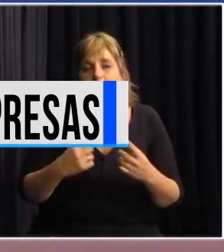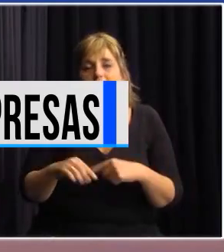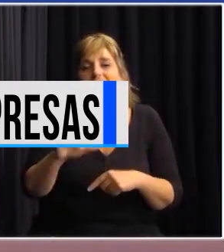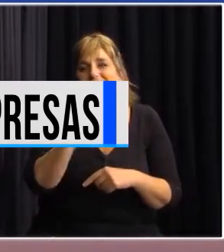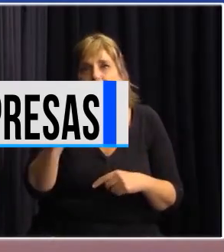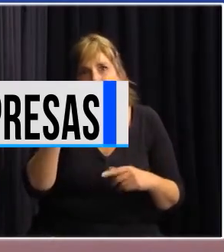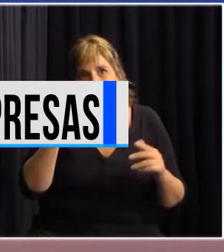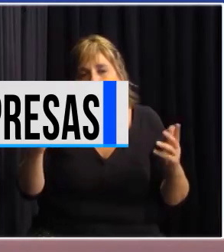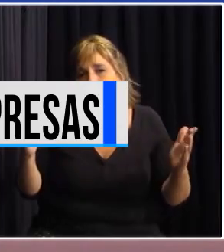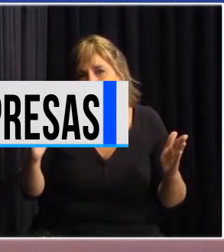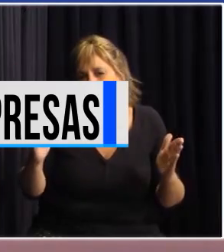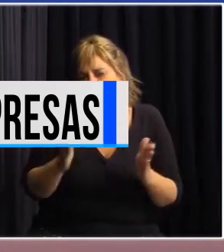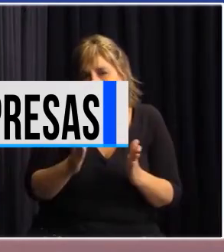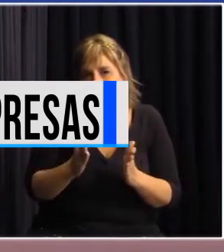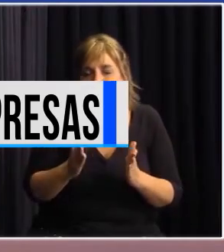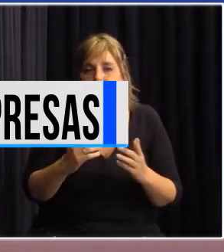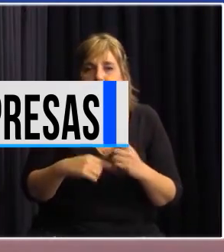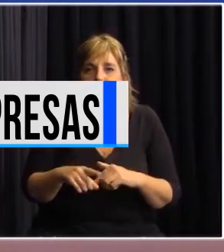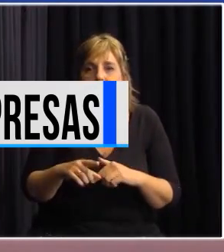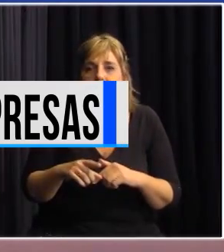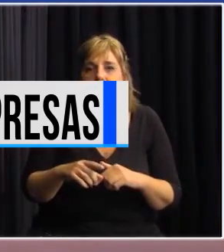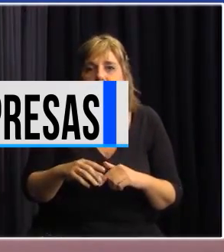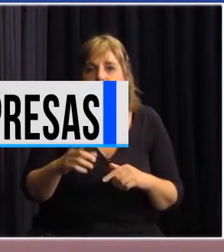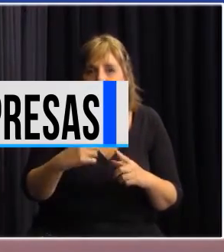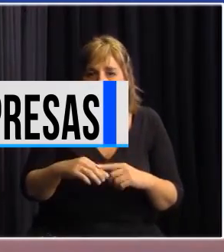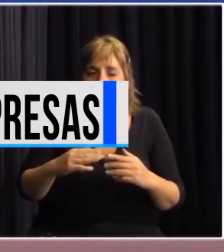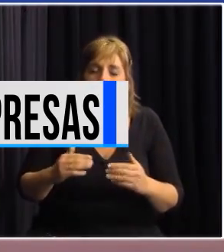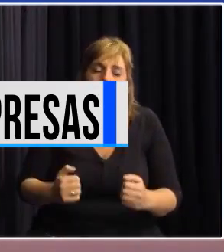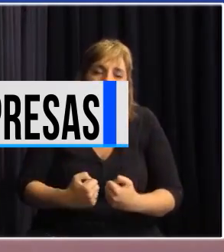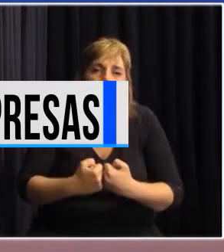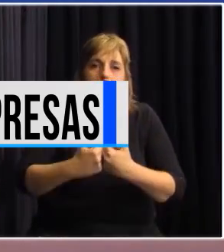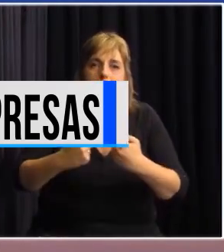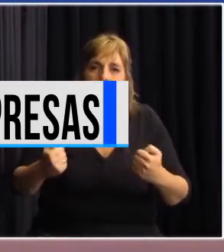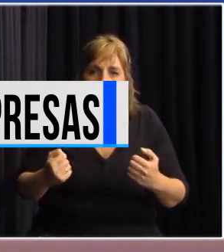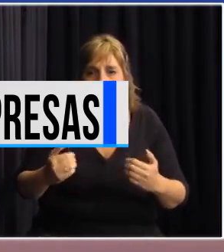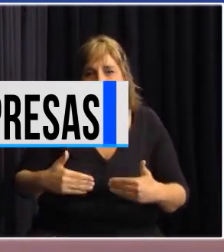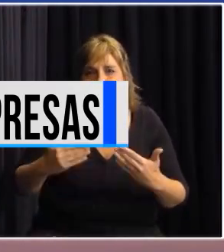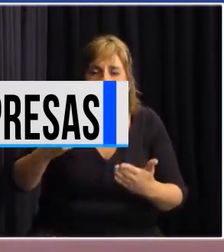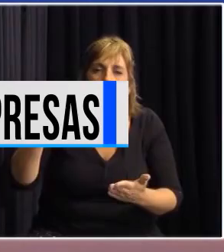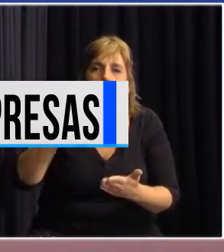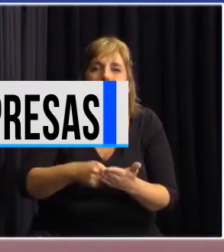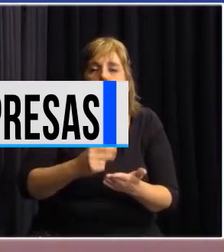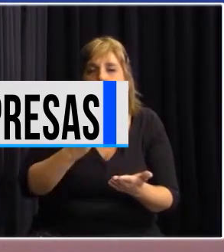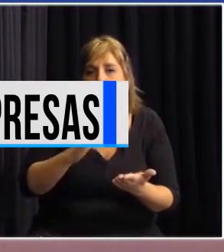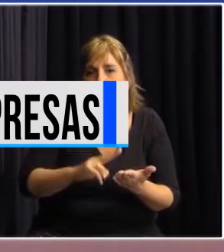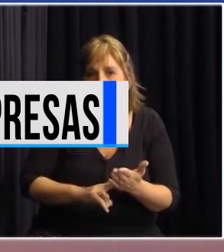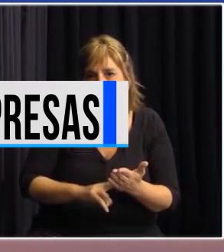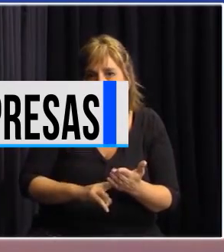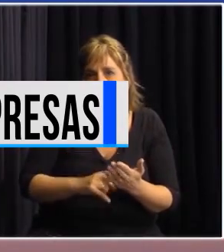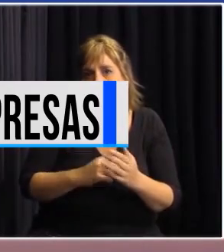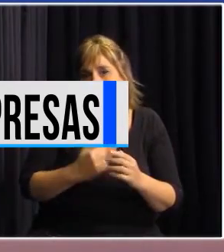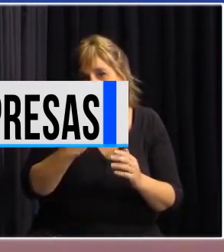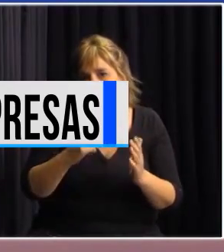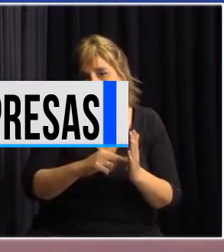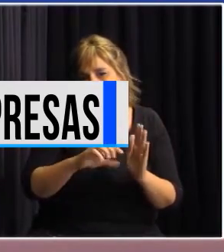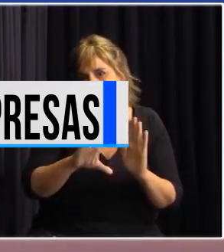más pequeñas estamos prorrogando una vez más el pago de los impuestos correspondientes al literales lo